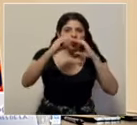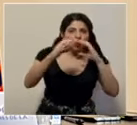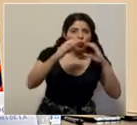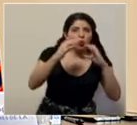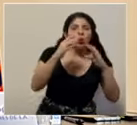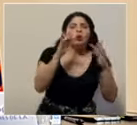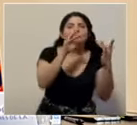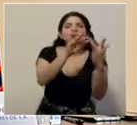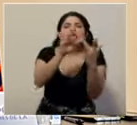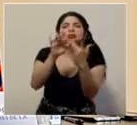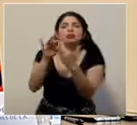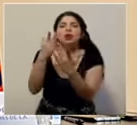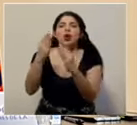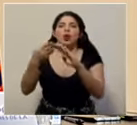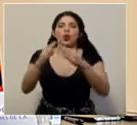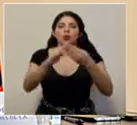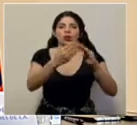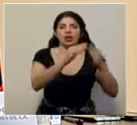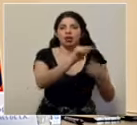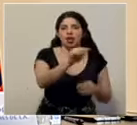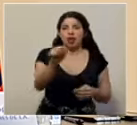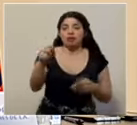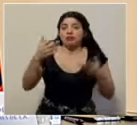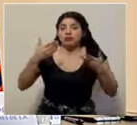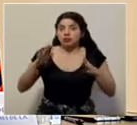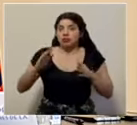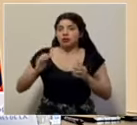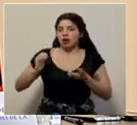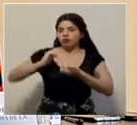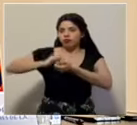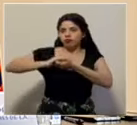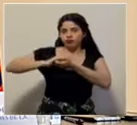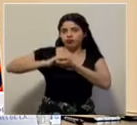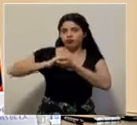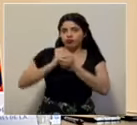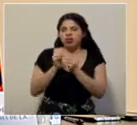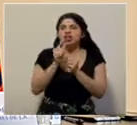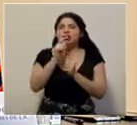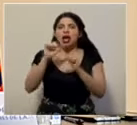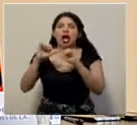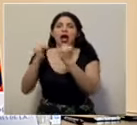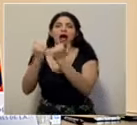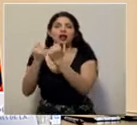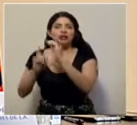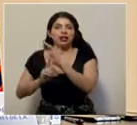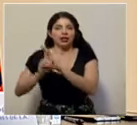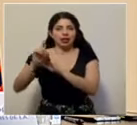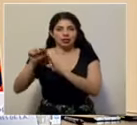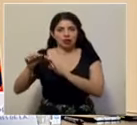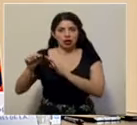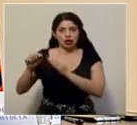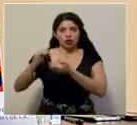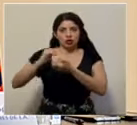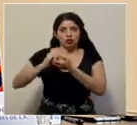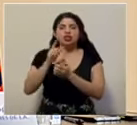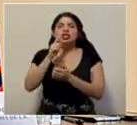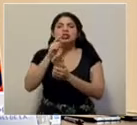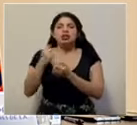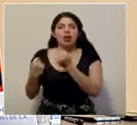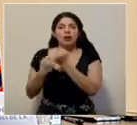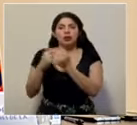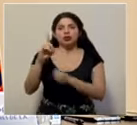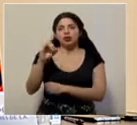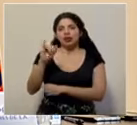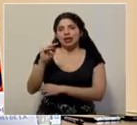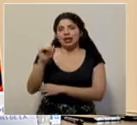las comunidades. Hemos desarrollado una alianza estratégica con las asociaciones de desarrollo a través de DINADECO,